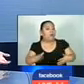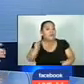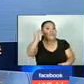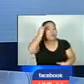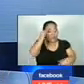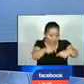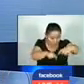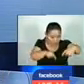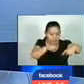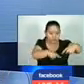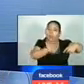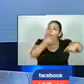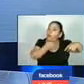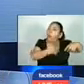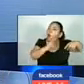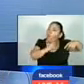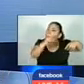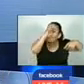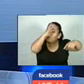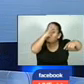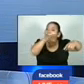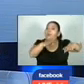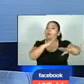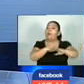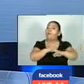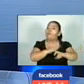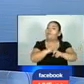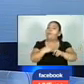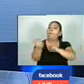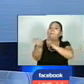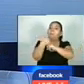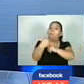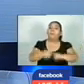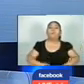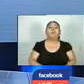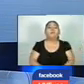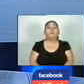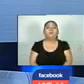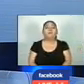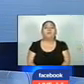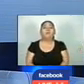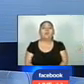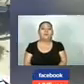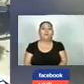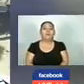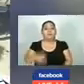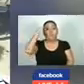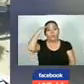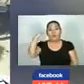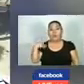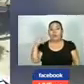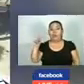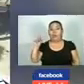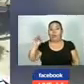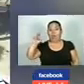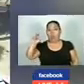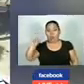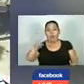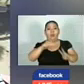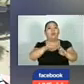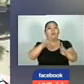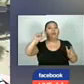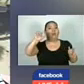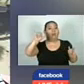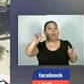verificar la autenticidad de los mismos para evitar ser estafados. Carla Vanessa Mejía Bolaños y Leila